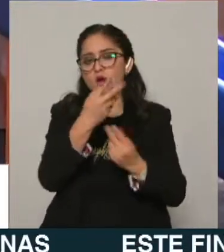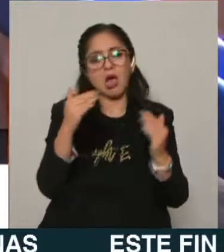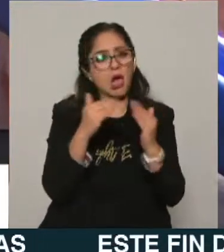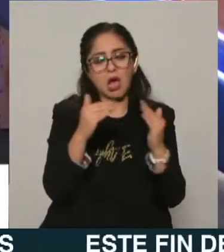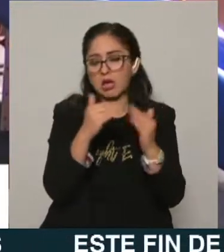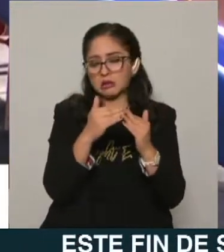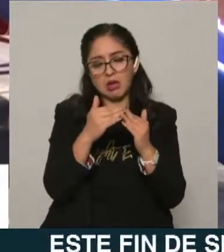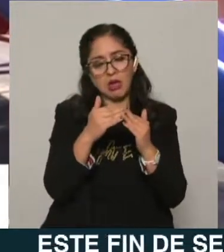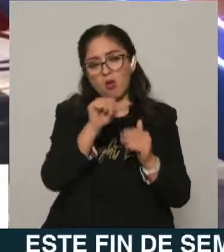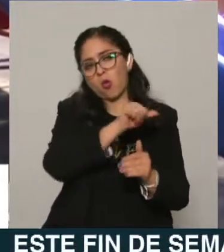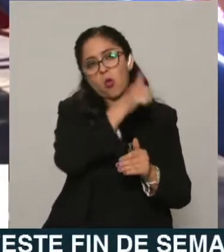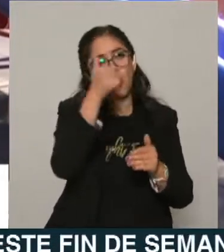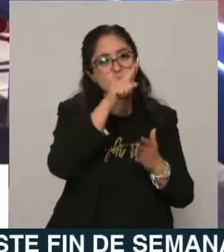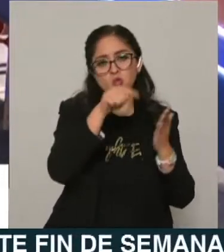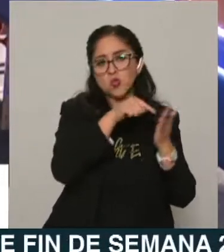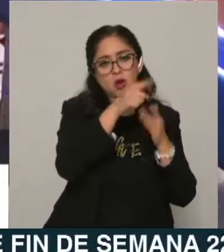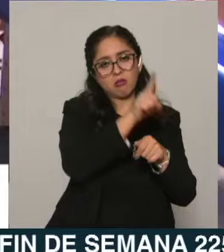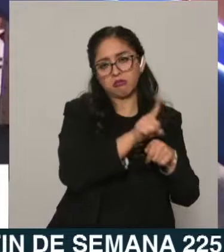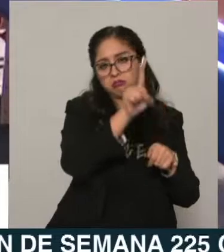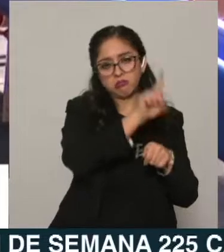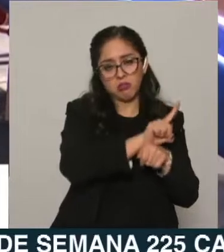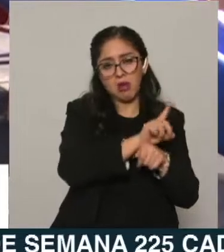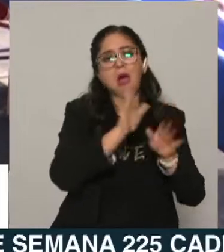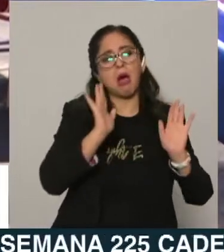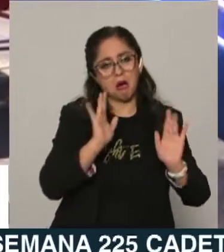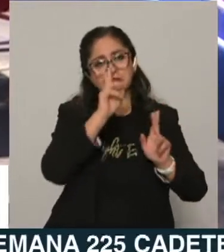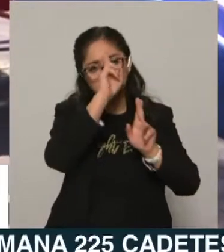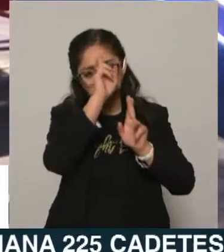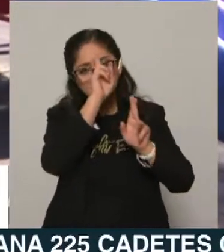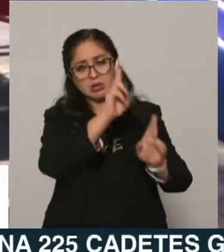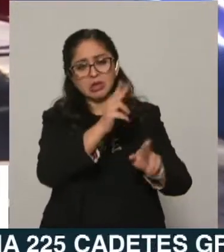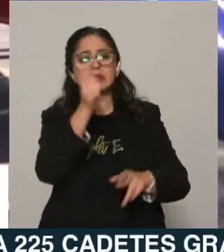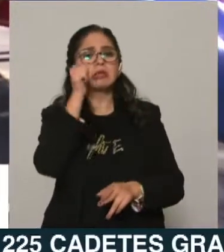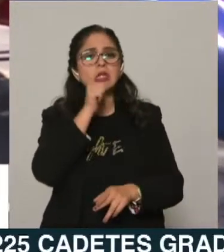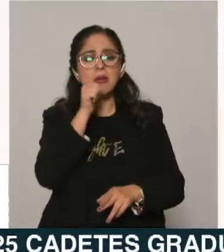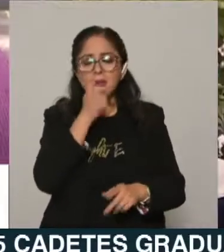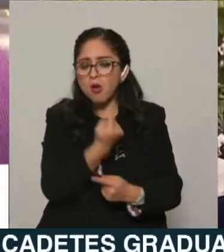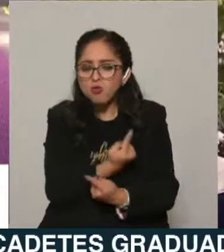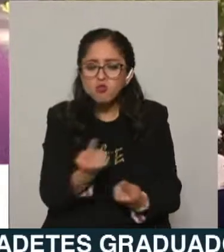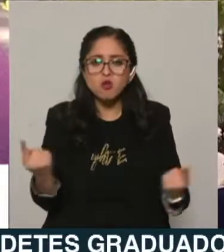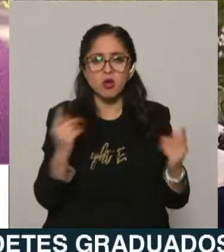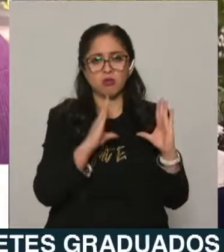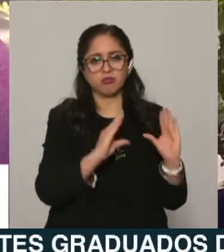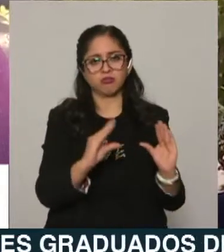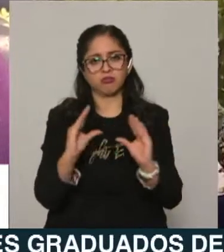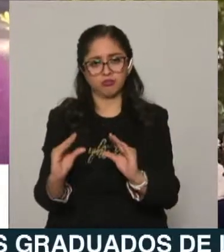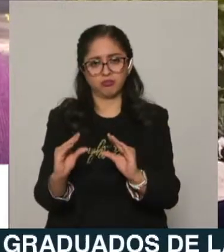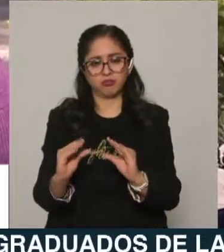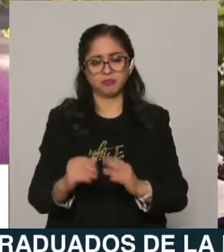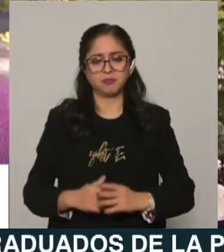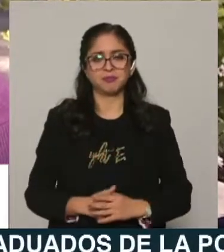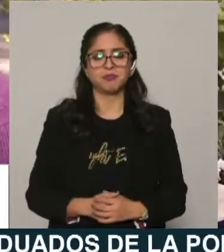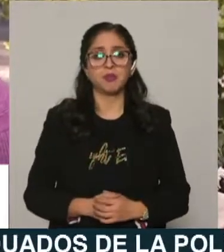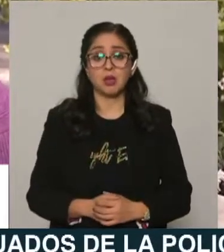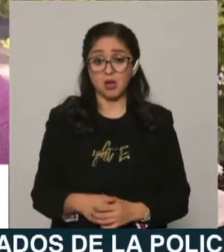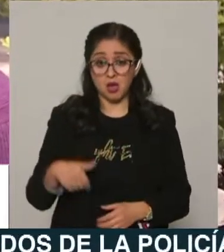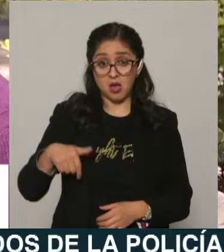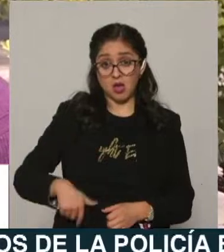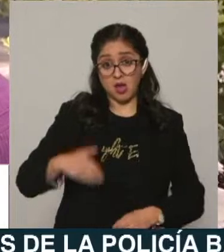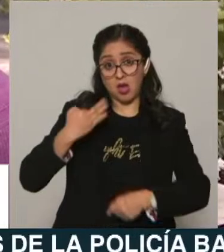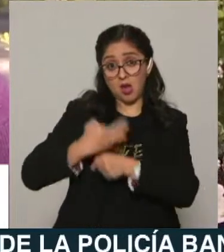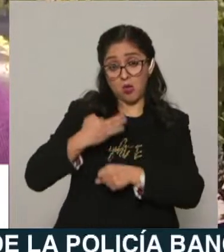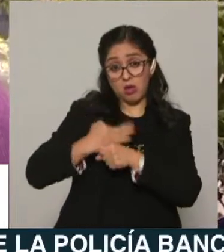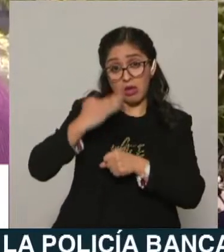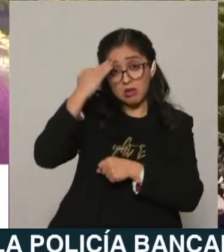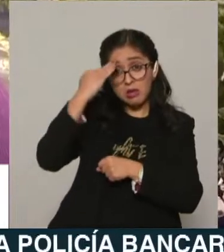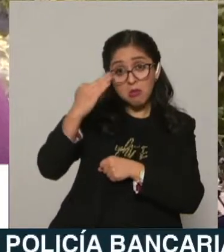Son cosas de respeto, de enseñarse desde chicos, desde pequeños. Ya ahorita en esta época los hijos ya no hacen